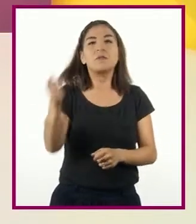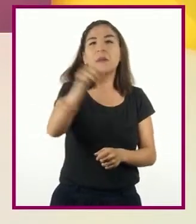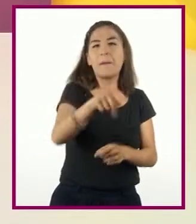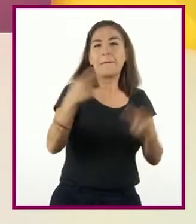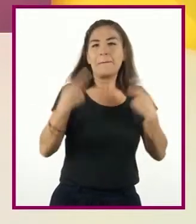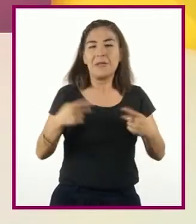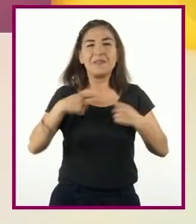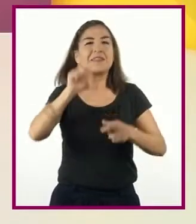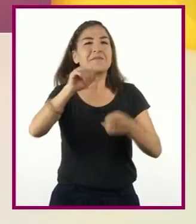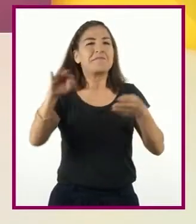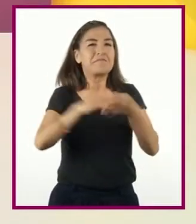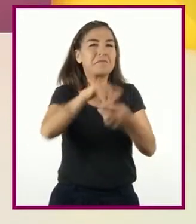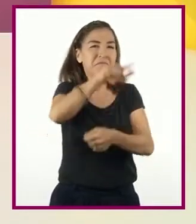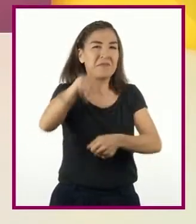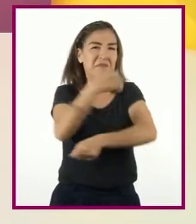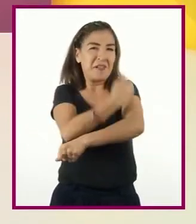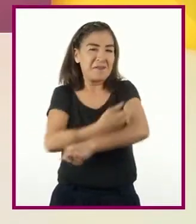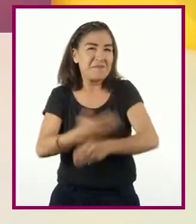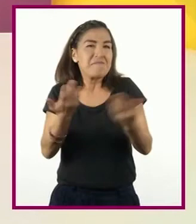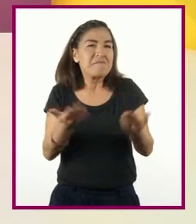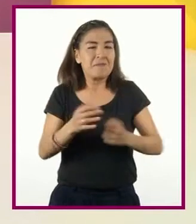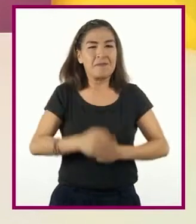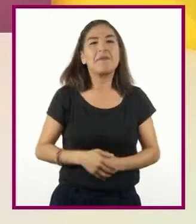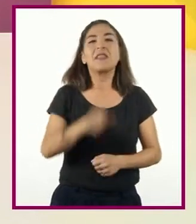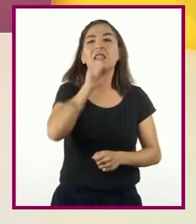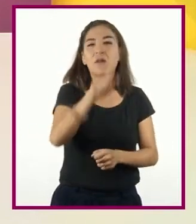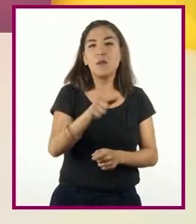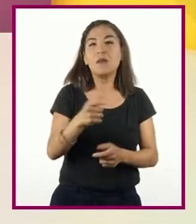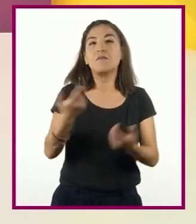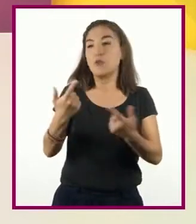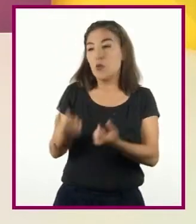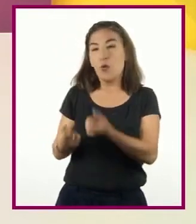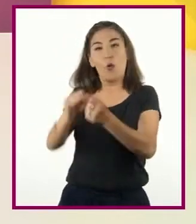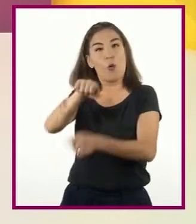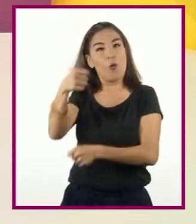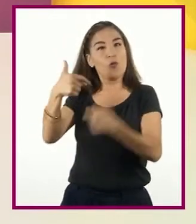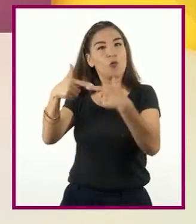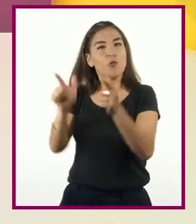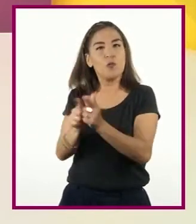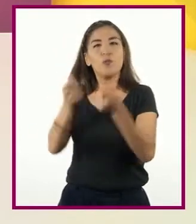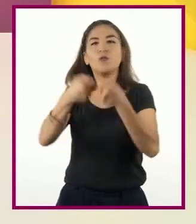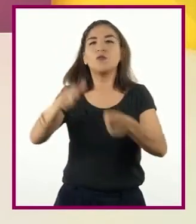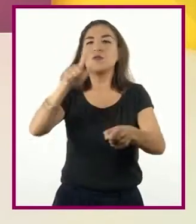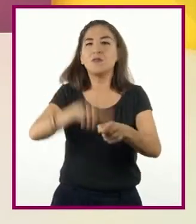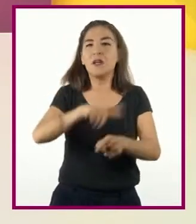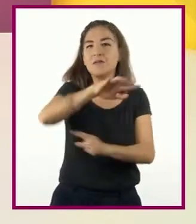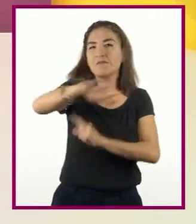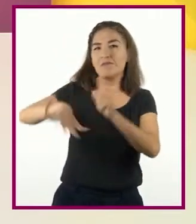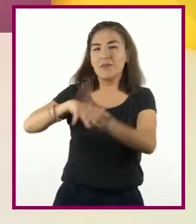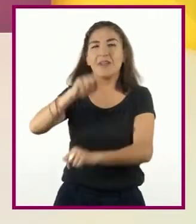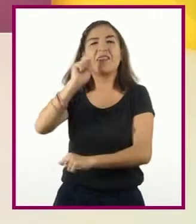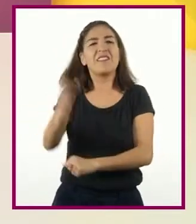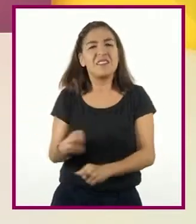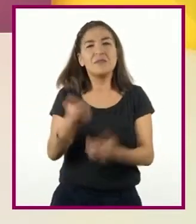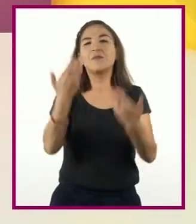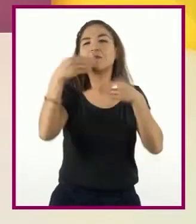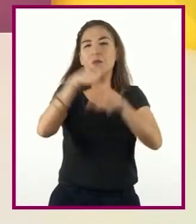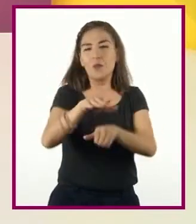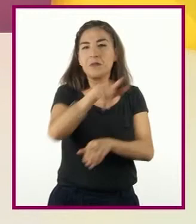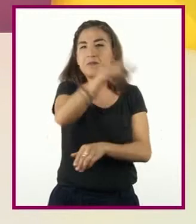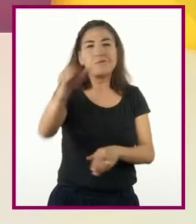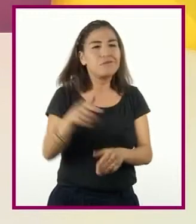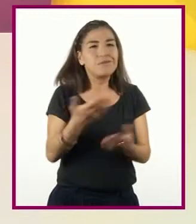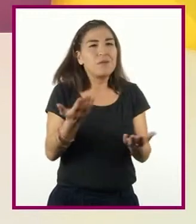más cercanas, pero también a los diversos grupos sociales de sus entornos e incluso de aquellos con los que